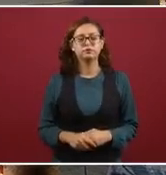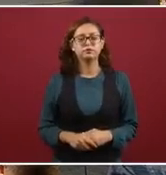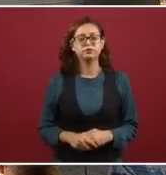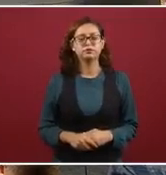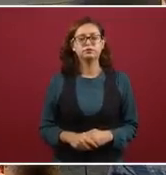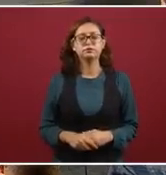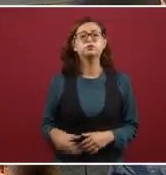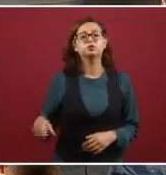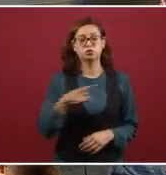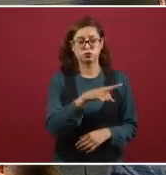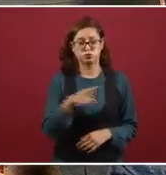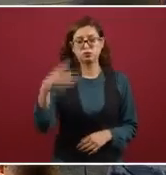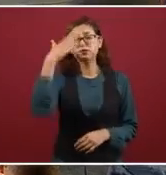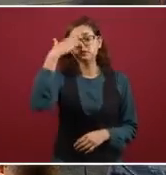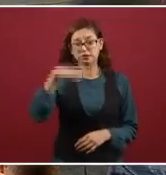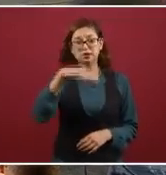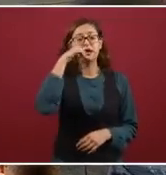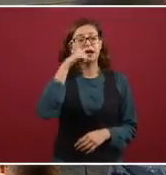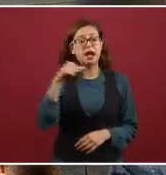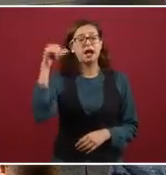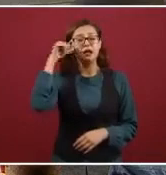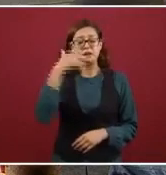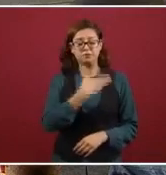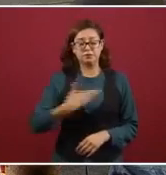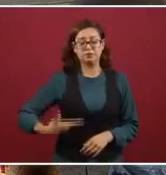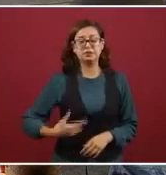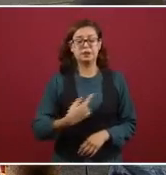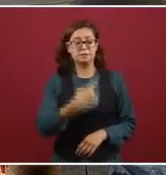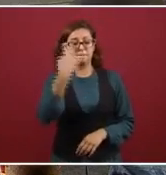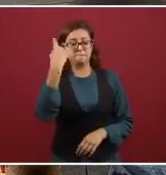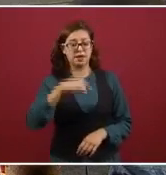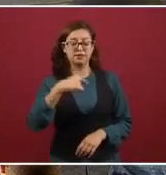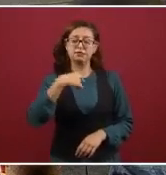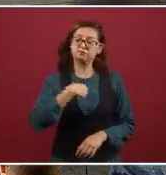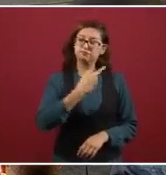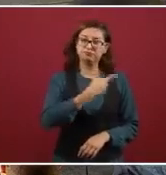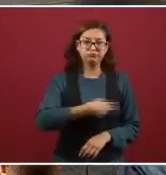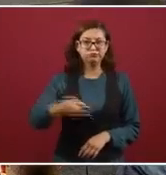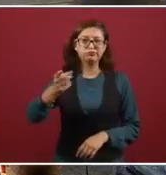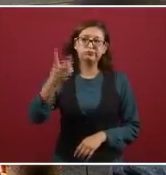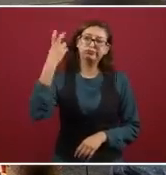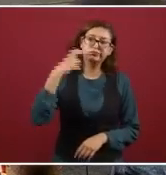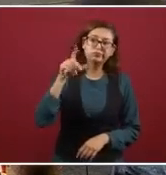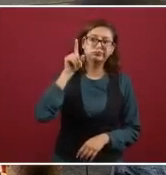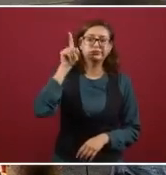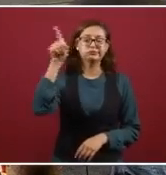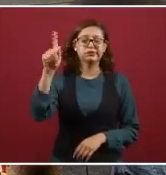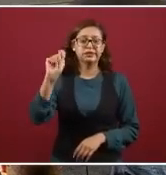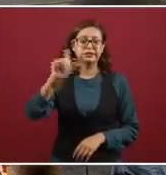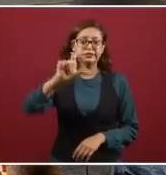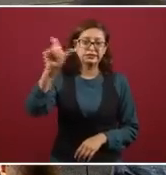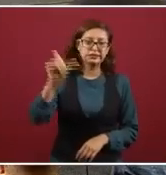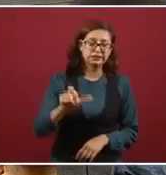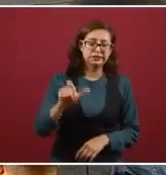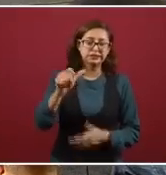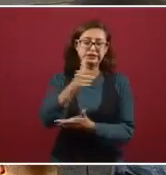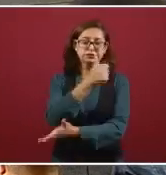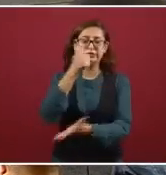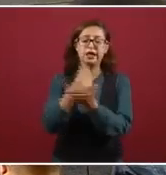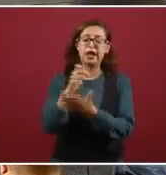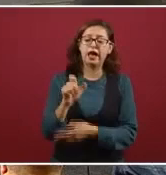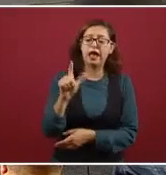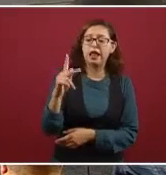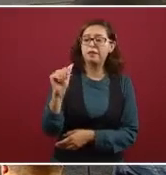por instrucción del señor presidente de la República, me trasladé a la ciudad de El Paso, Texas, y el informe que les puedo dar es el siguiente. En primer